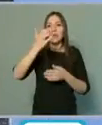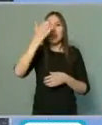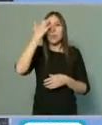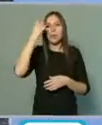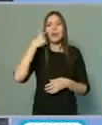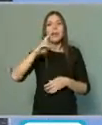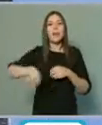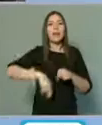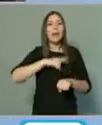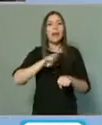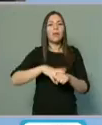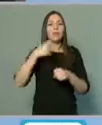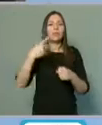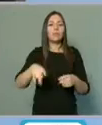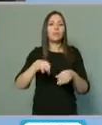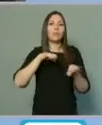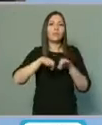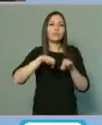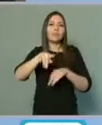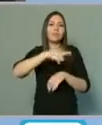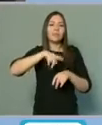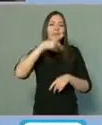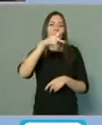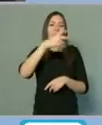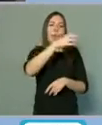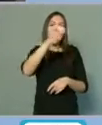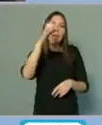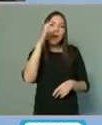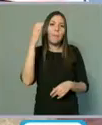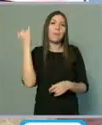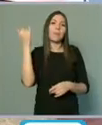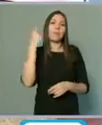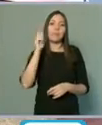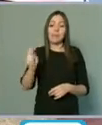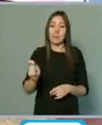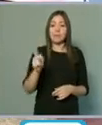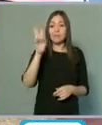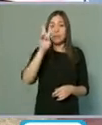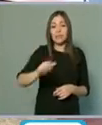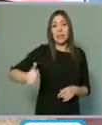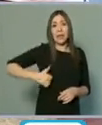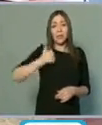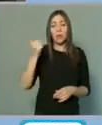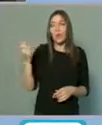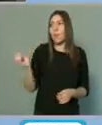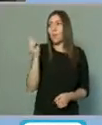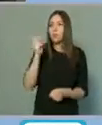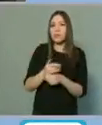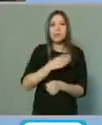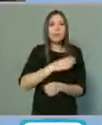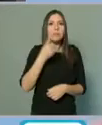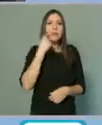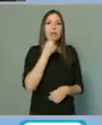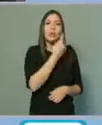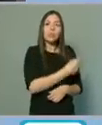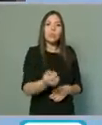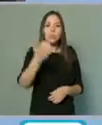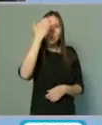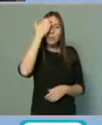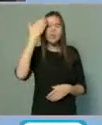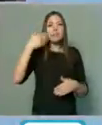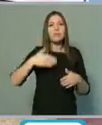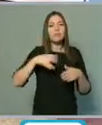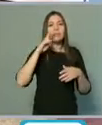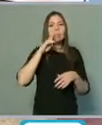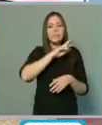los recursos naturales. Así es, fíjate que es una muy buena oportunidad para llevar a niños, bien, por supuesto hay mucha vida al aire libre porque es un pueblo ahora sí que en medio de